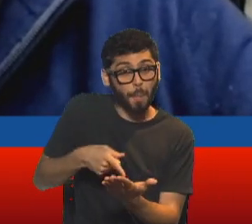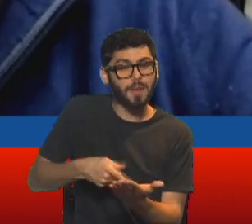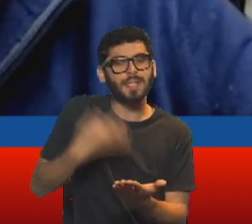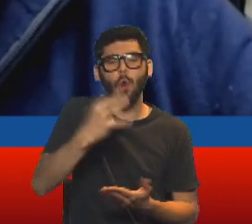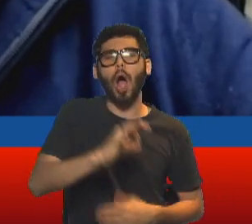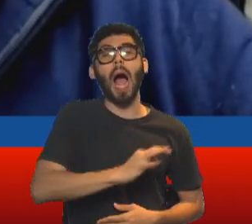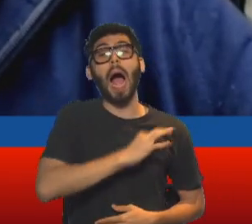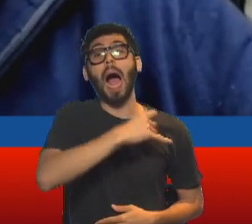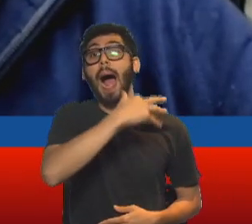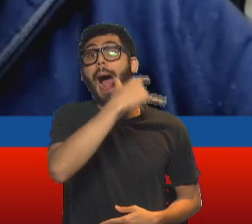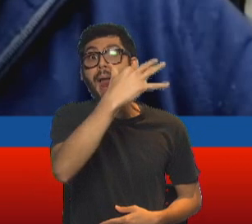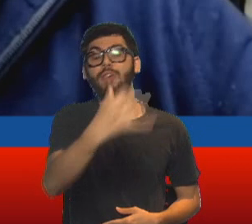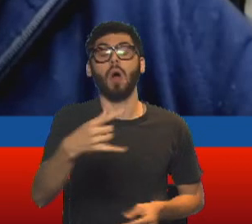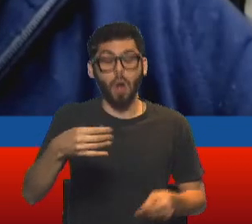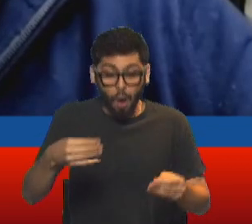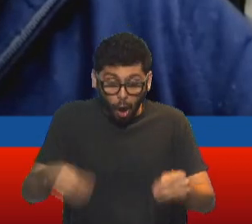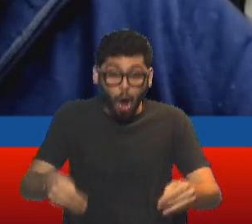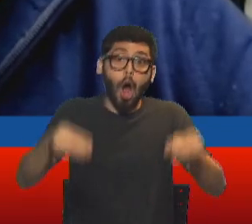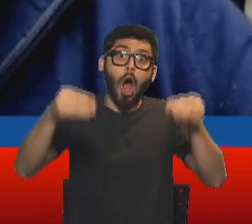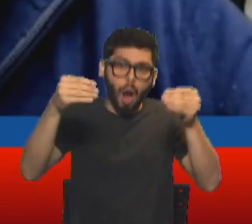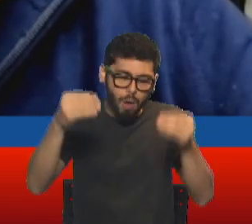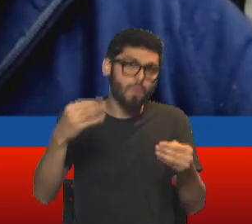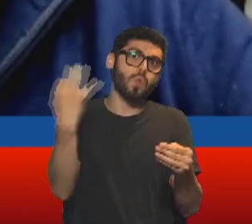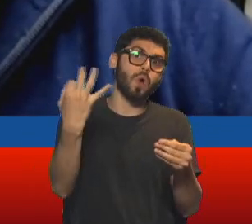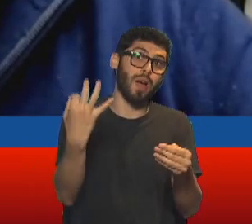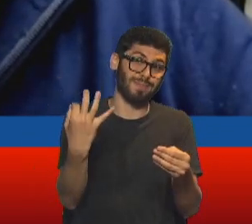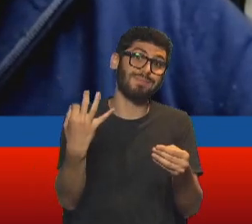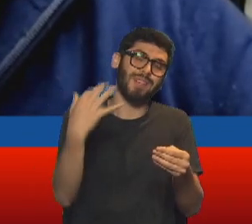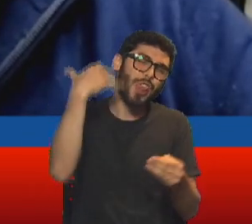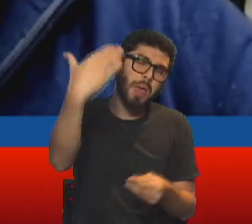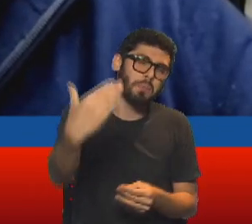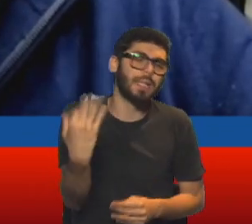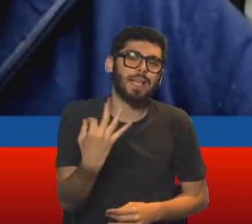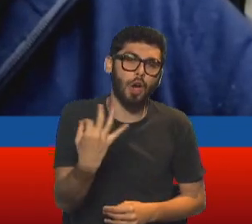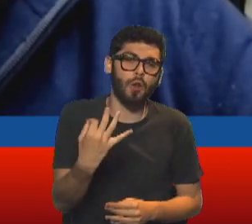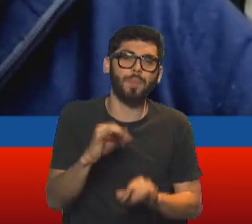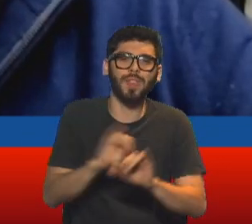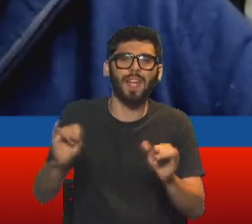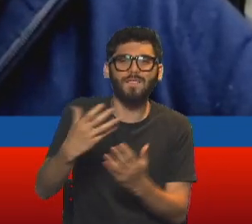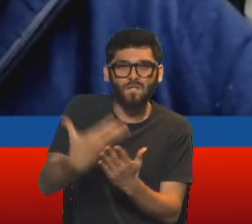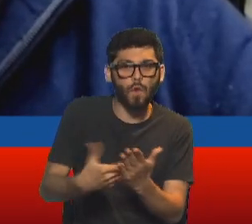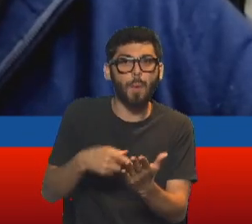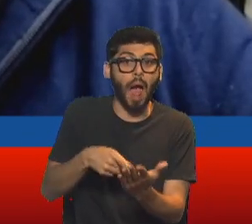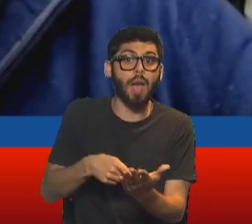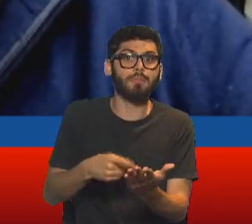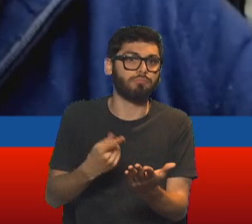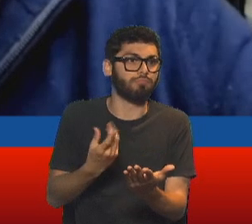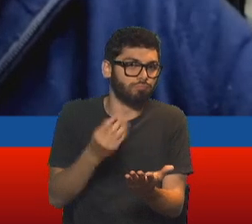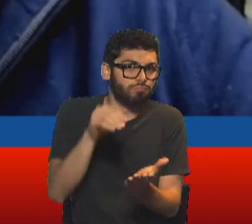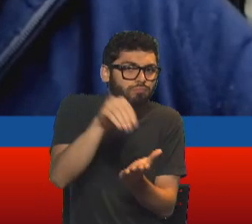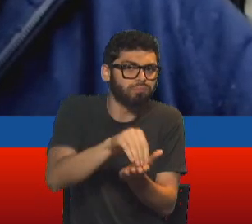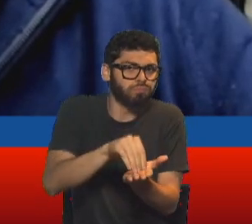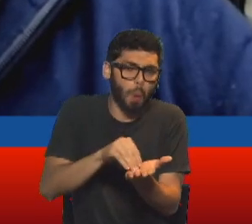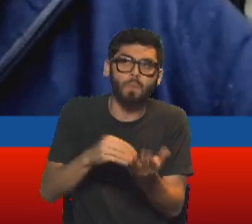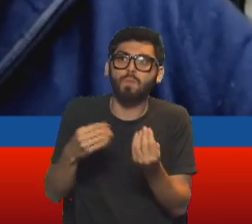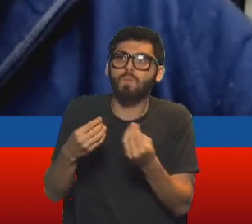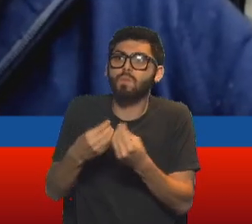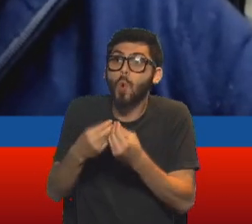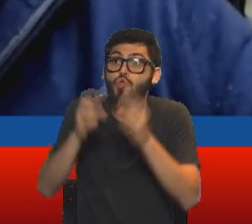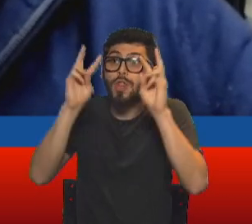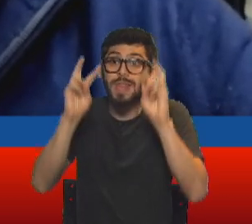sociedad. Creo que esa va a ser la impronta de Horacio Rosati, que yo conozco Sí. personalmente hace muchos años. Y esa ha sido es